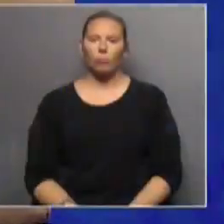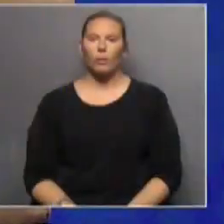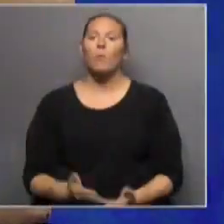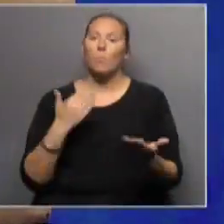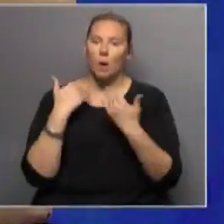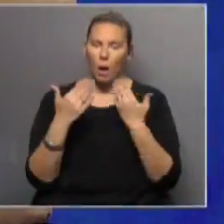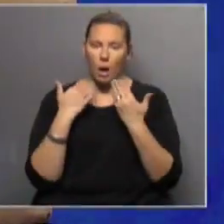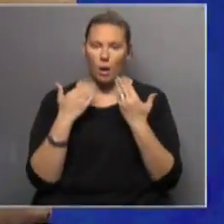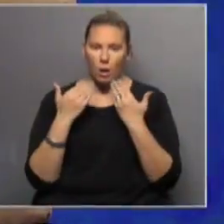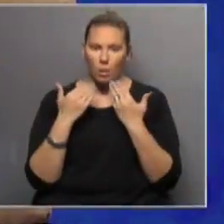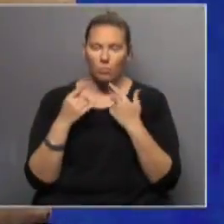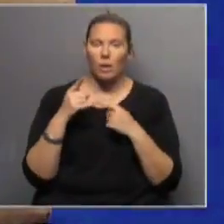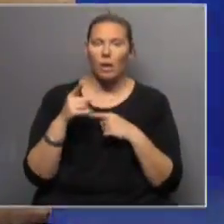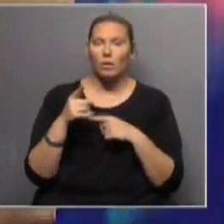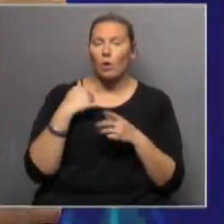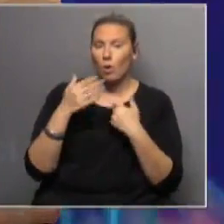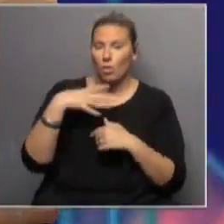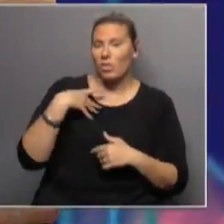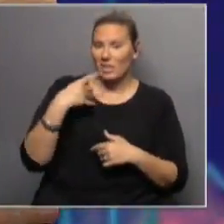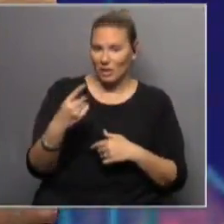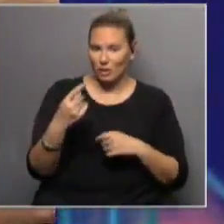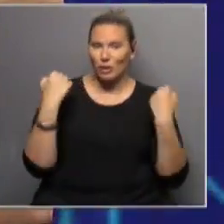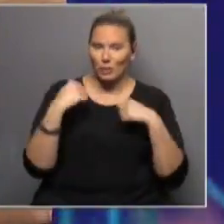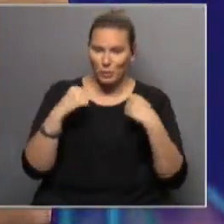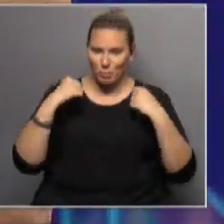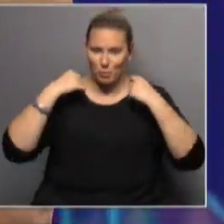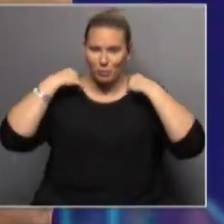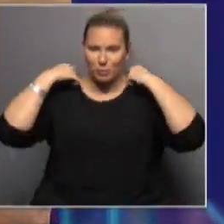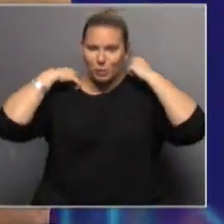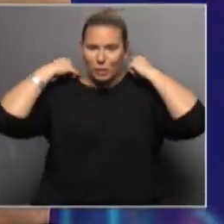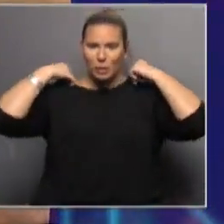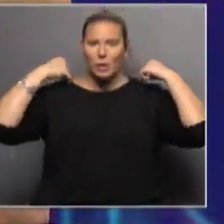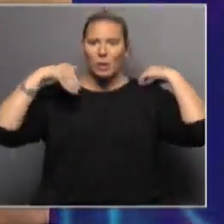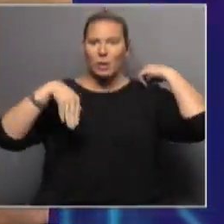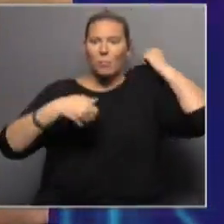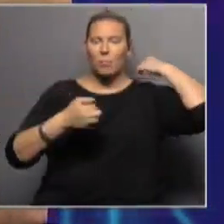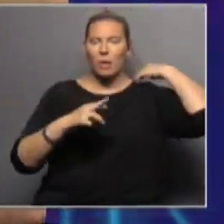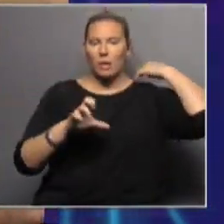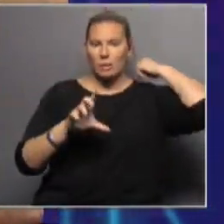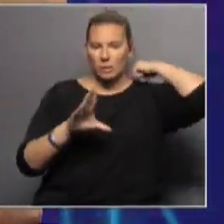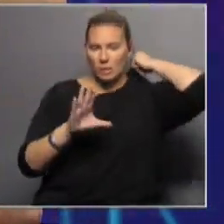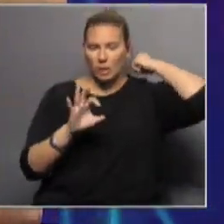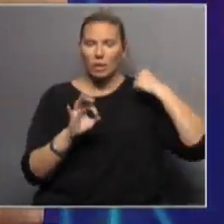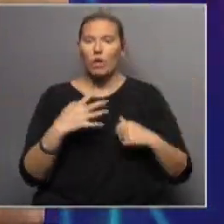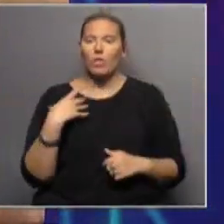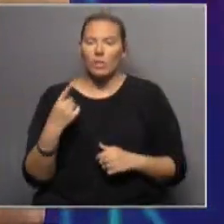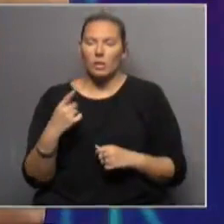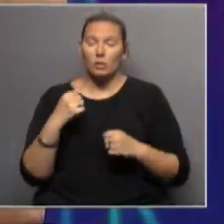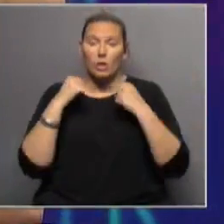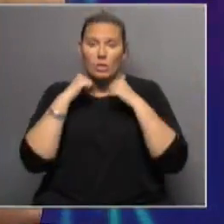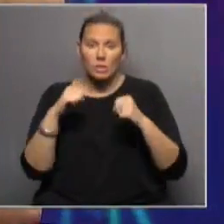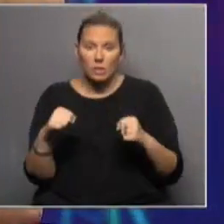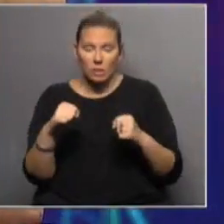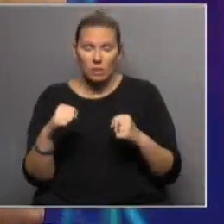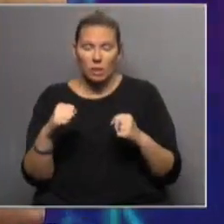vamos a charlar con Coach Signorelli, pero en su condición de director de deportes. Marcelo Signorelli, empecemos con corrección, es el director de la Secretaría de